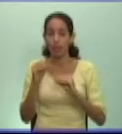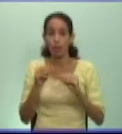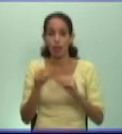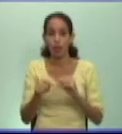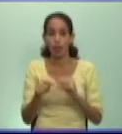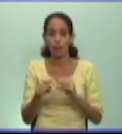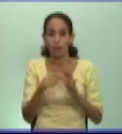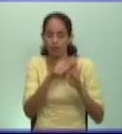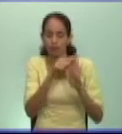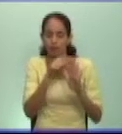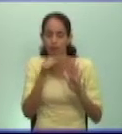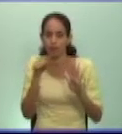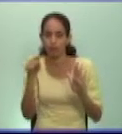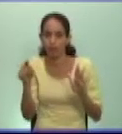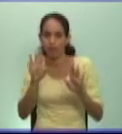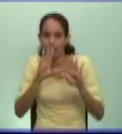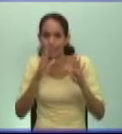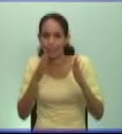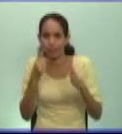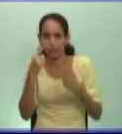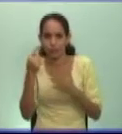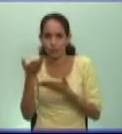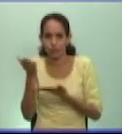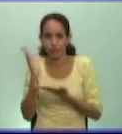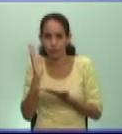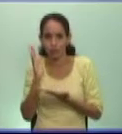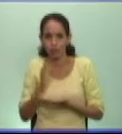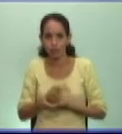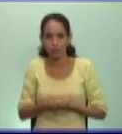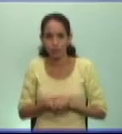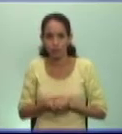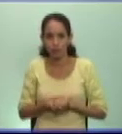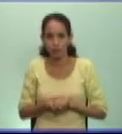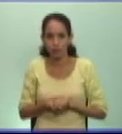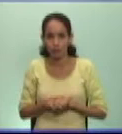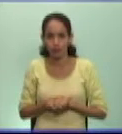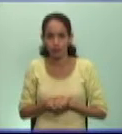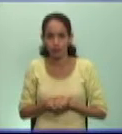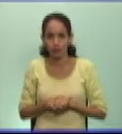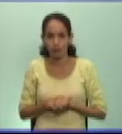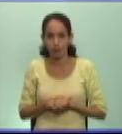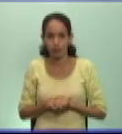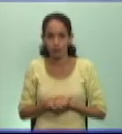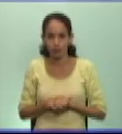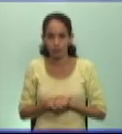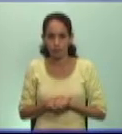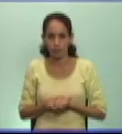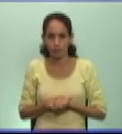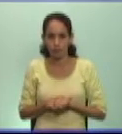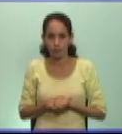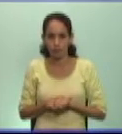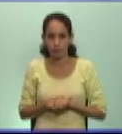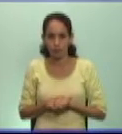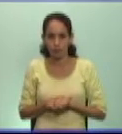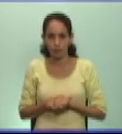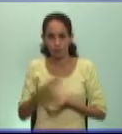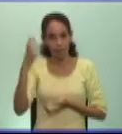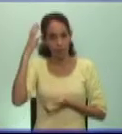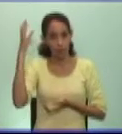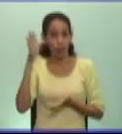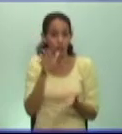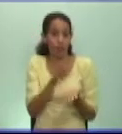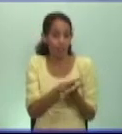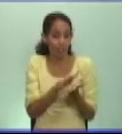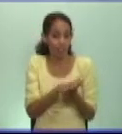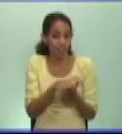en América Latina. Se mantiene con gran fuerza y sobre todo en los gobiernos que se establece esta línea de dependencia, pero ya